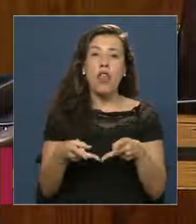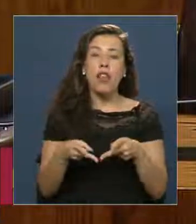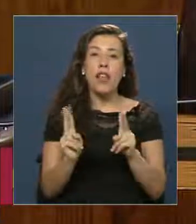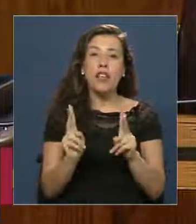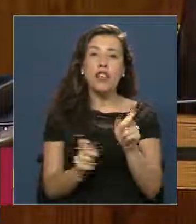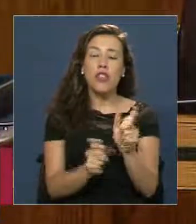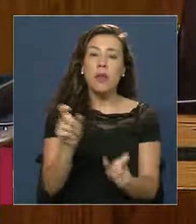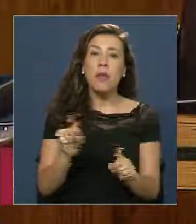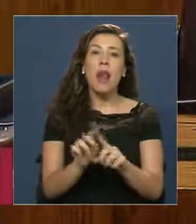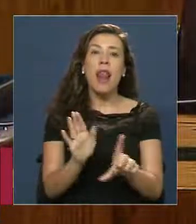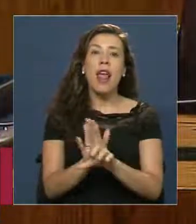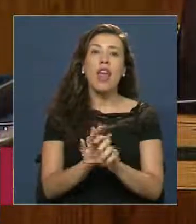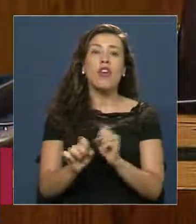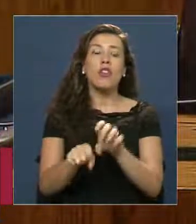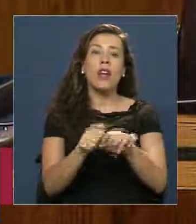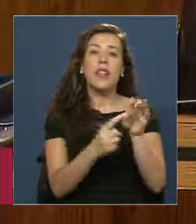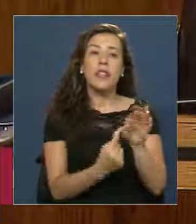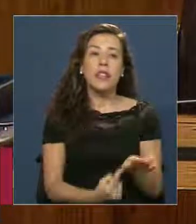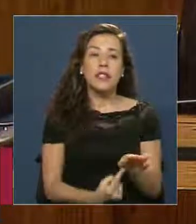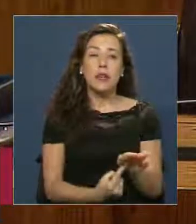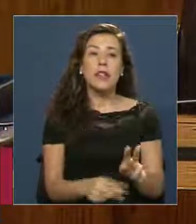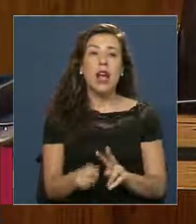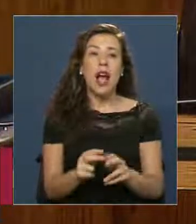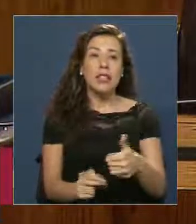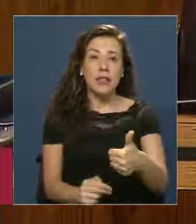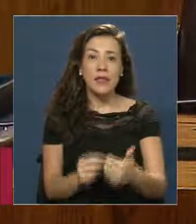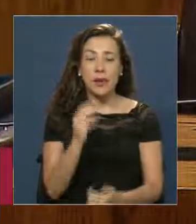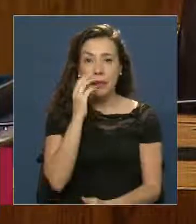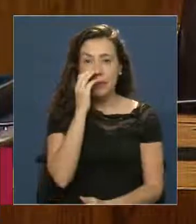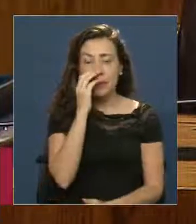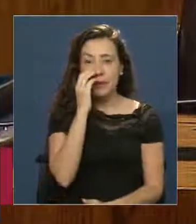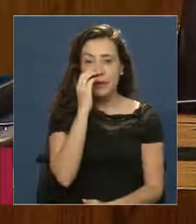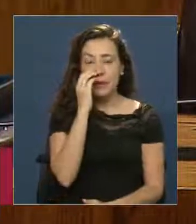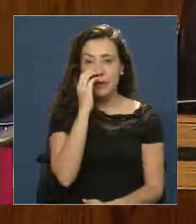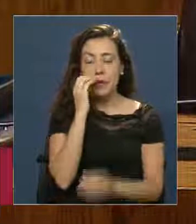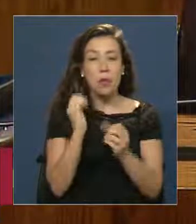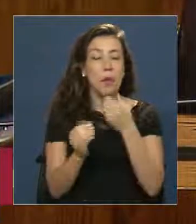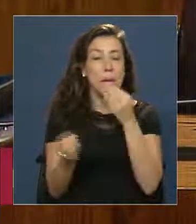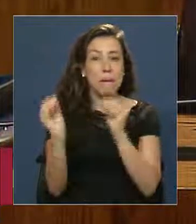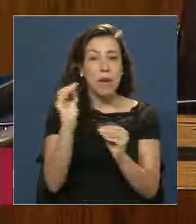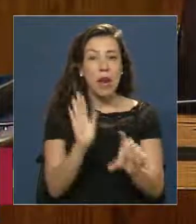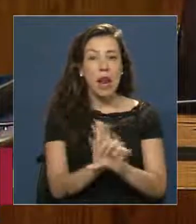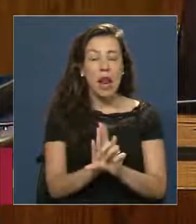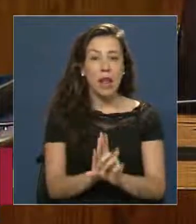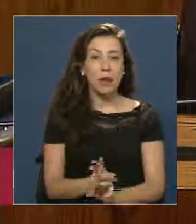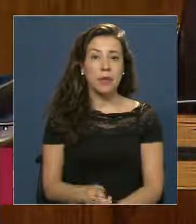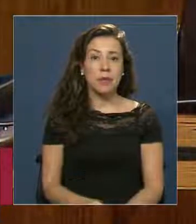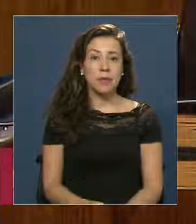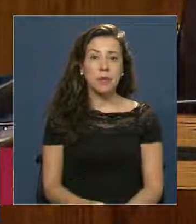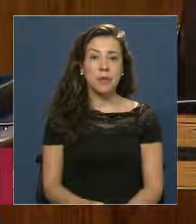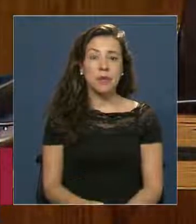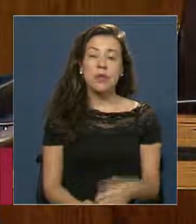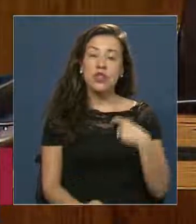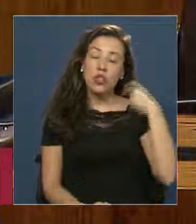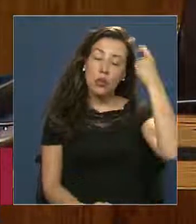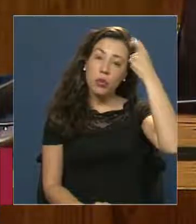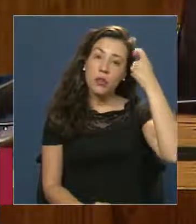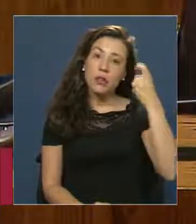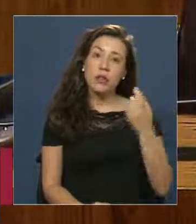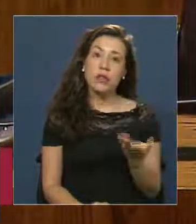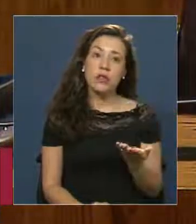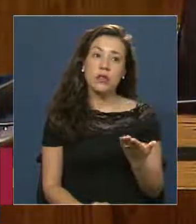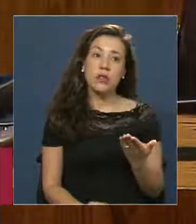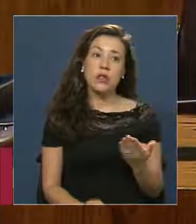ley antidiscriminación, y lo hace bien, podemos perfeccionar la ley y estamos trabajando para eso. Creo que va más